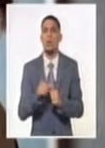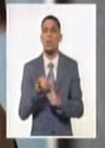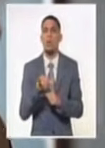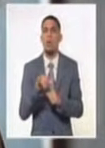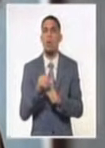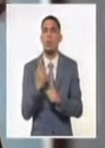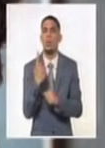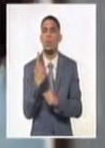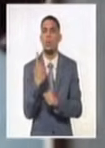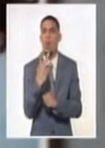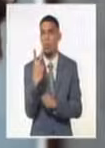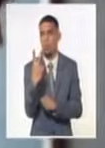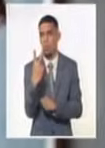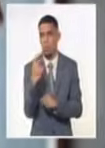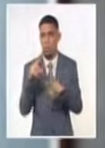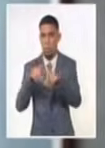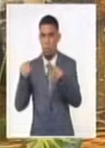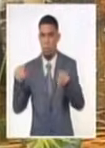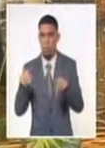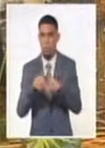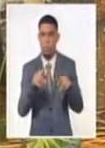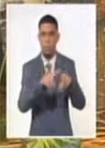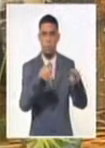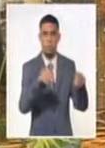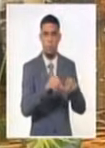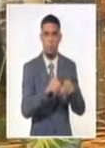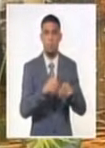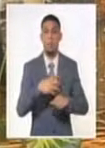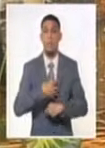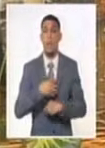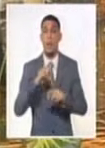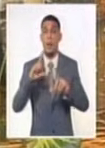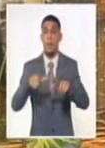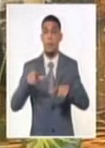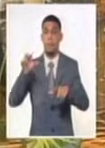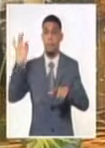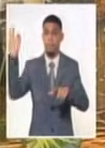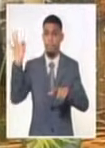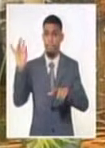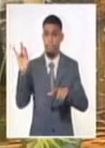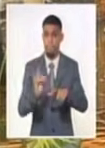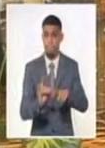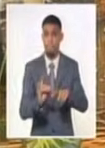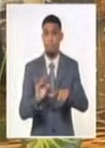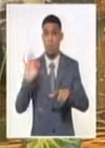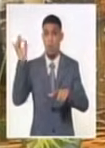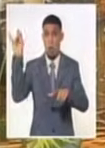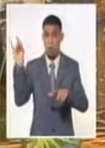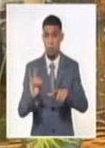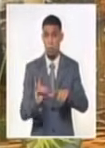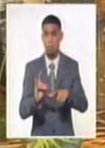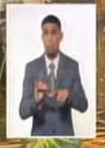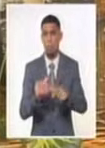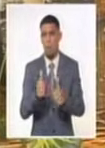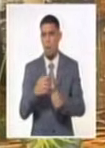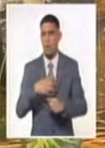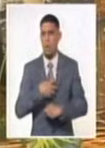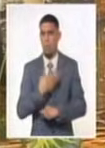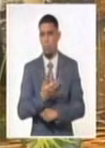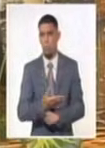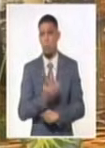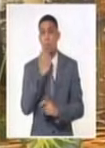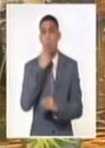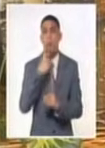especializadas, 2 laboratorios con paneles solares fotovoltaicos. El bombeo de agua de la universidad hacia las residencias estudiantiles están asegurados con bombas